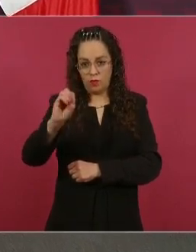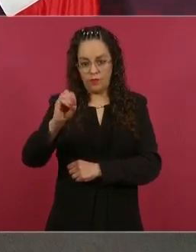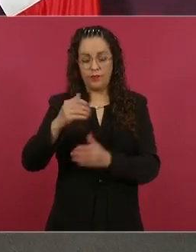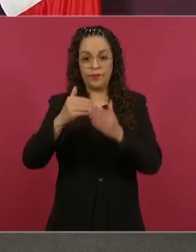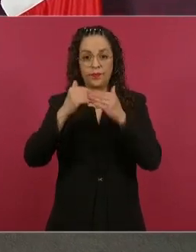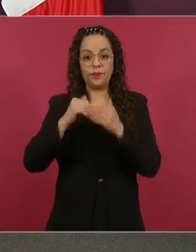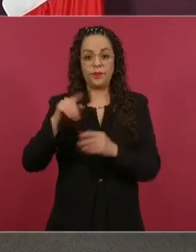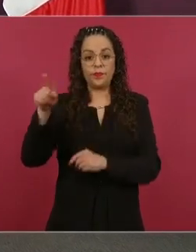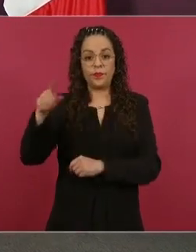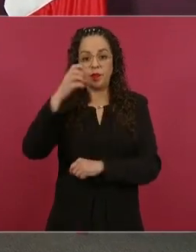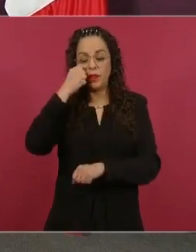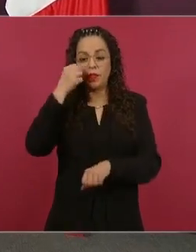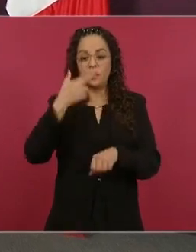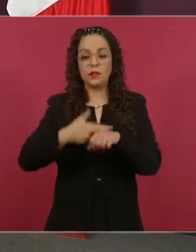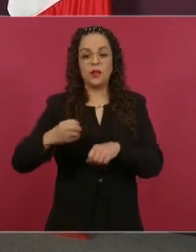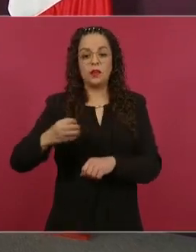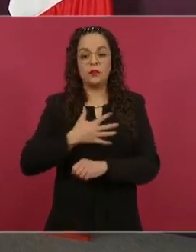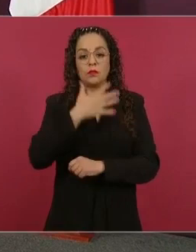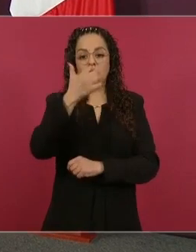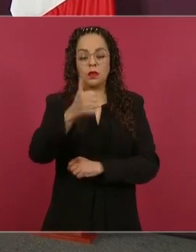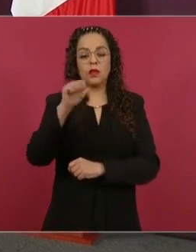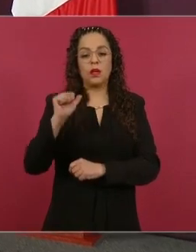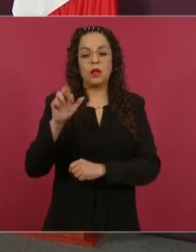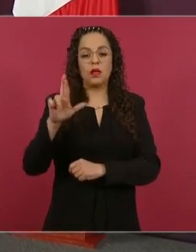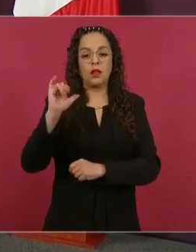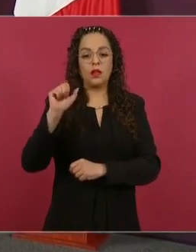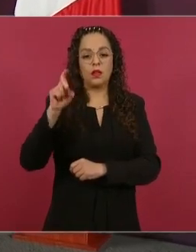Bienestar, Ariadna Montiel,